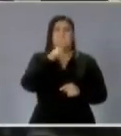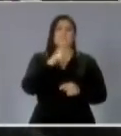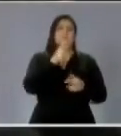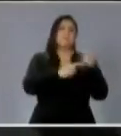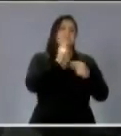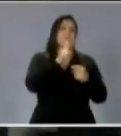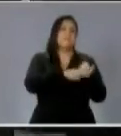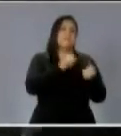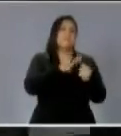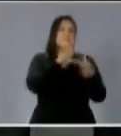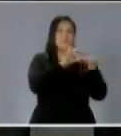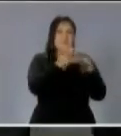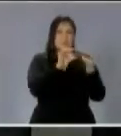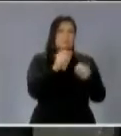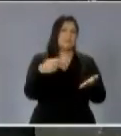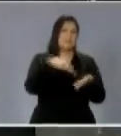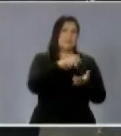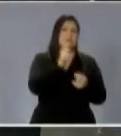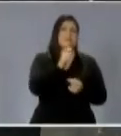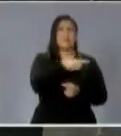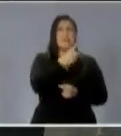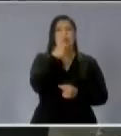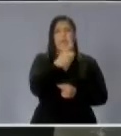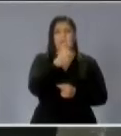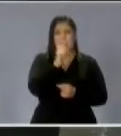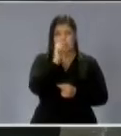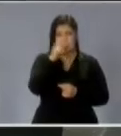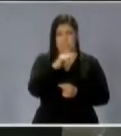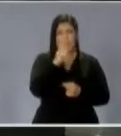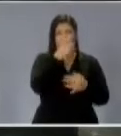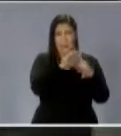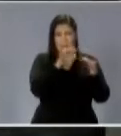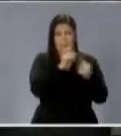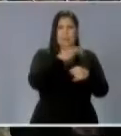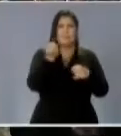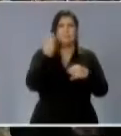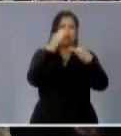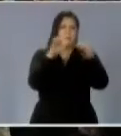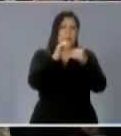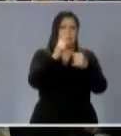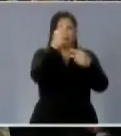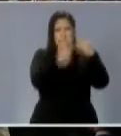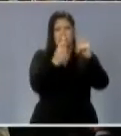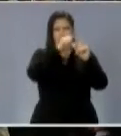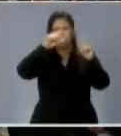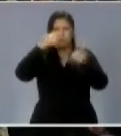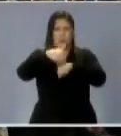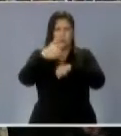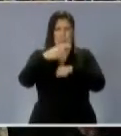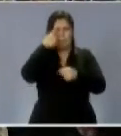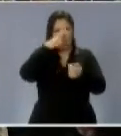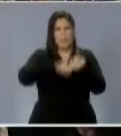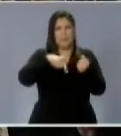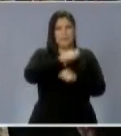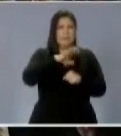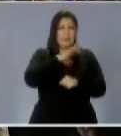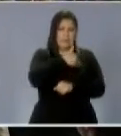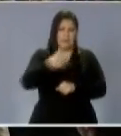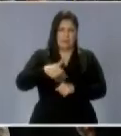Sistema Nacional de Transparencia los caracterizó como disuasores. Y la persecución y el castigo y la reparación del